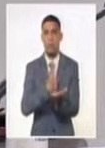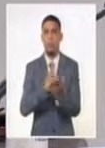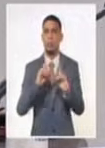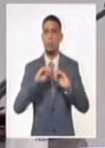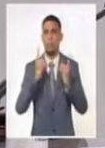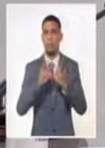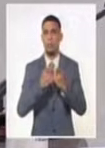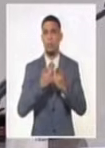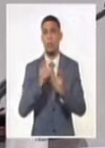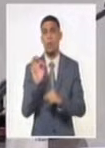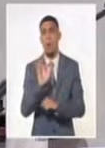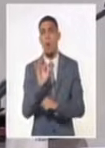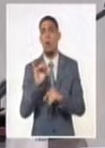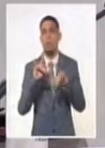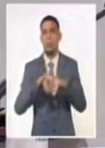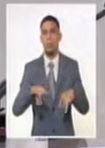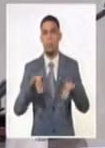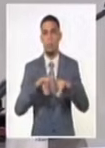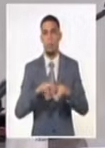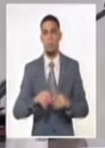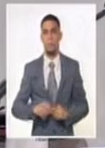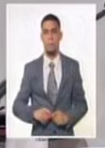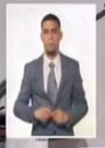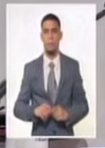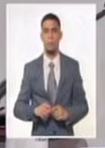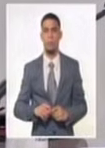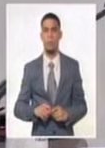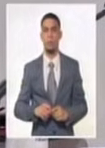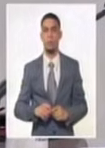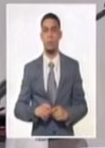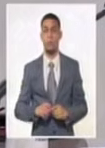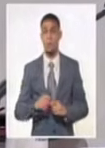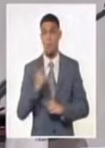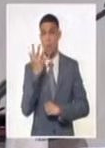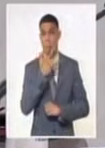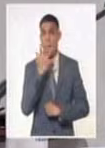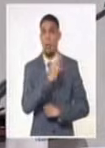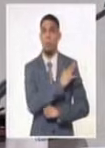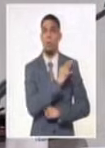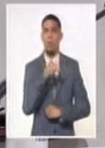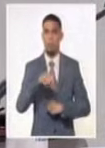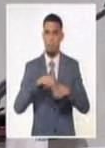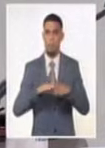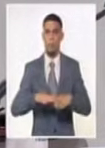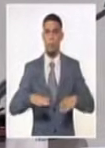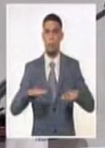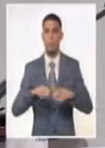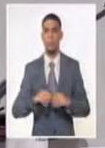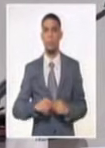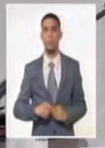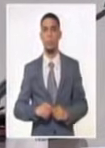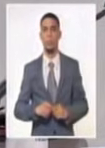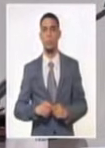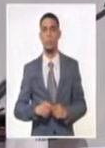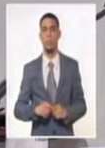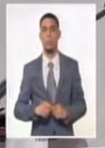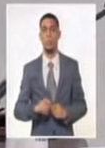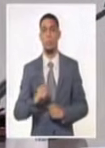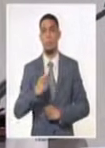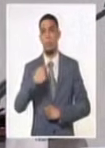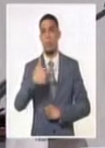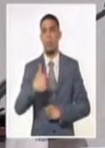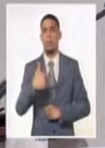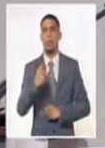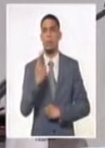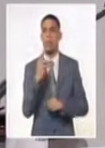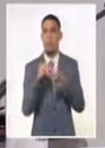como en la enseñanza superior. Por ello me acompañan esta tarde en nuestra mesa redonda el viceprimer